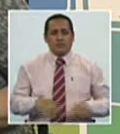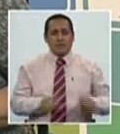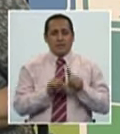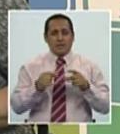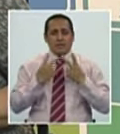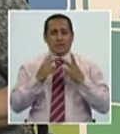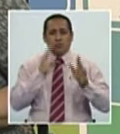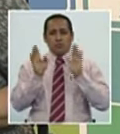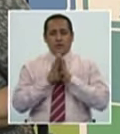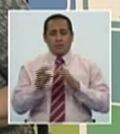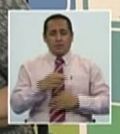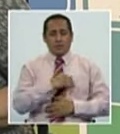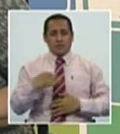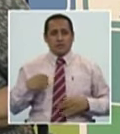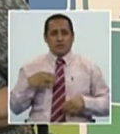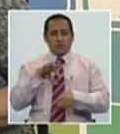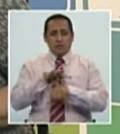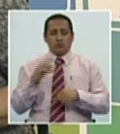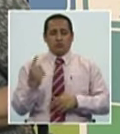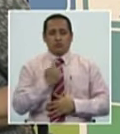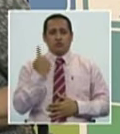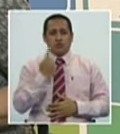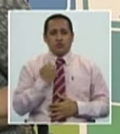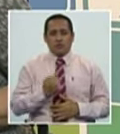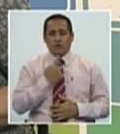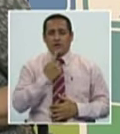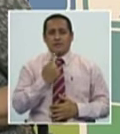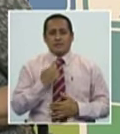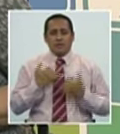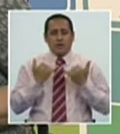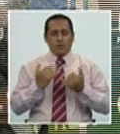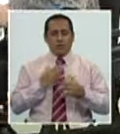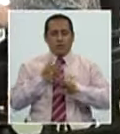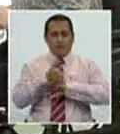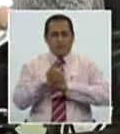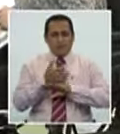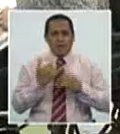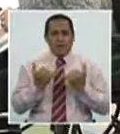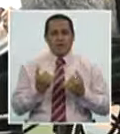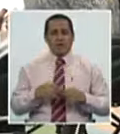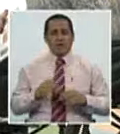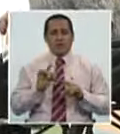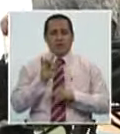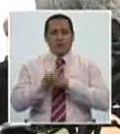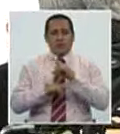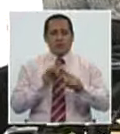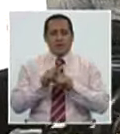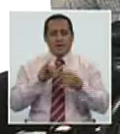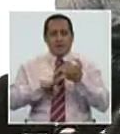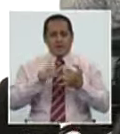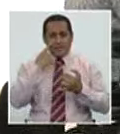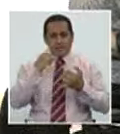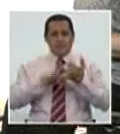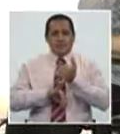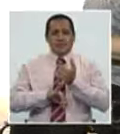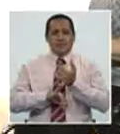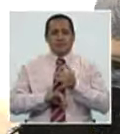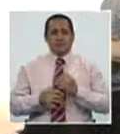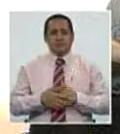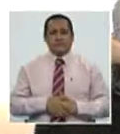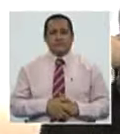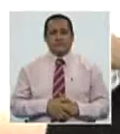beneficio? Claro, en el caso del MINSA, solo es inscribirse en el sistema universal, que es el SIS,